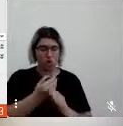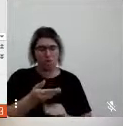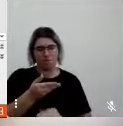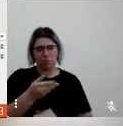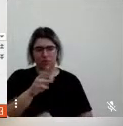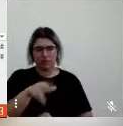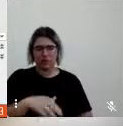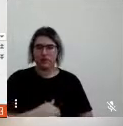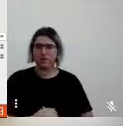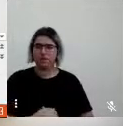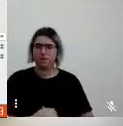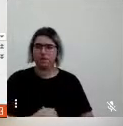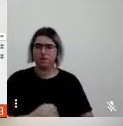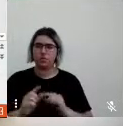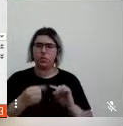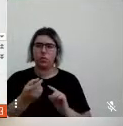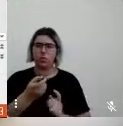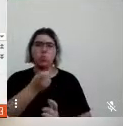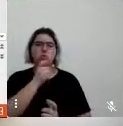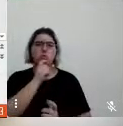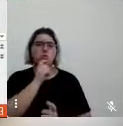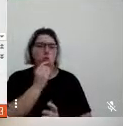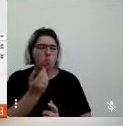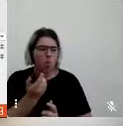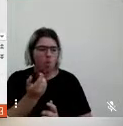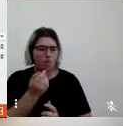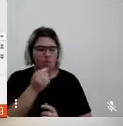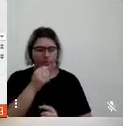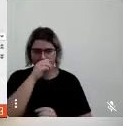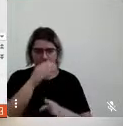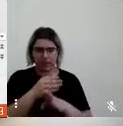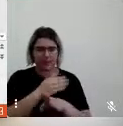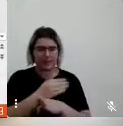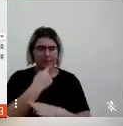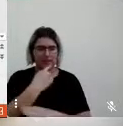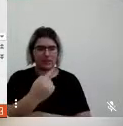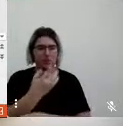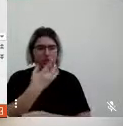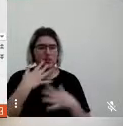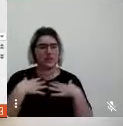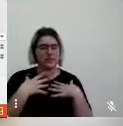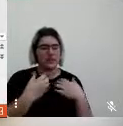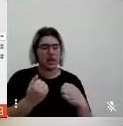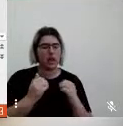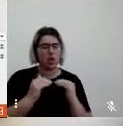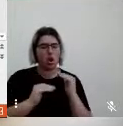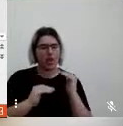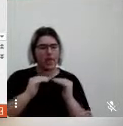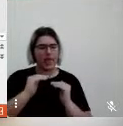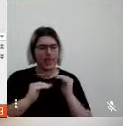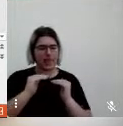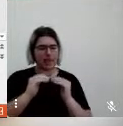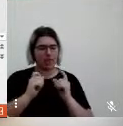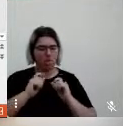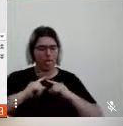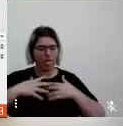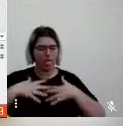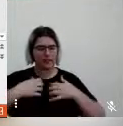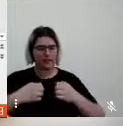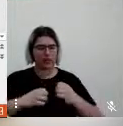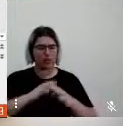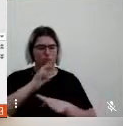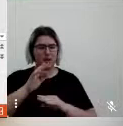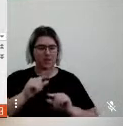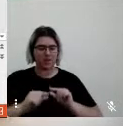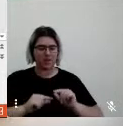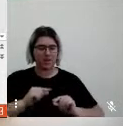Luego, ¿cómo debo comer? Como os decía antes, una alimentación sana y equilibrada pues nos va a aportar salud y encima va a ayudar a que esa microbiota